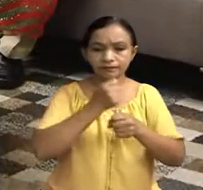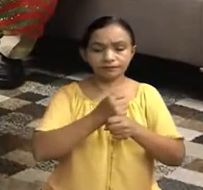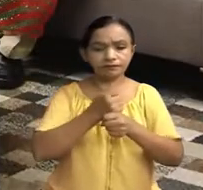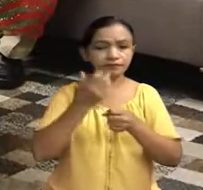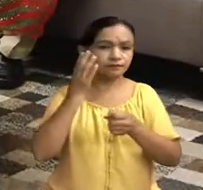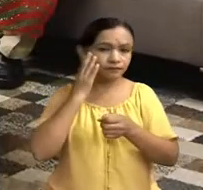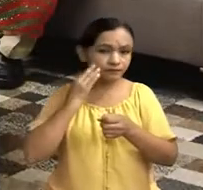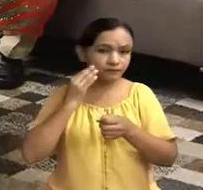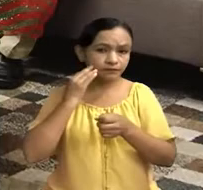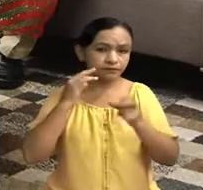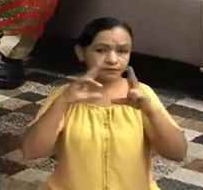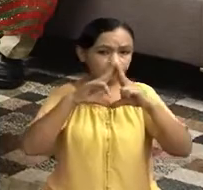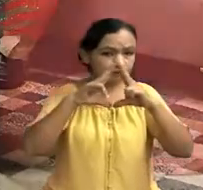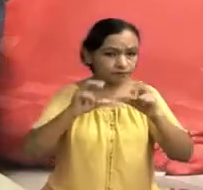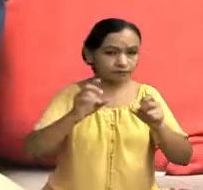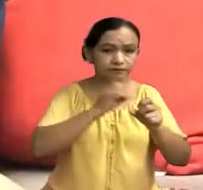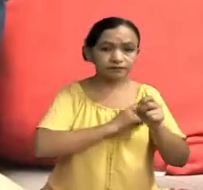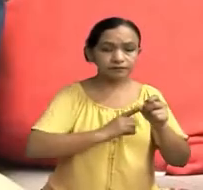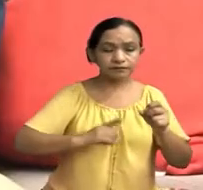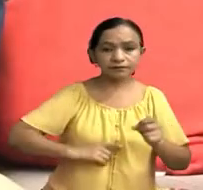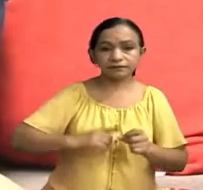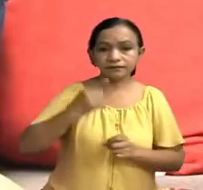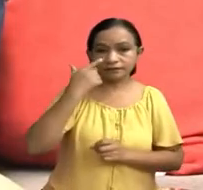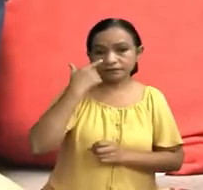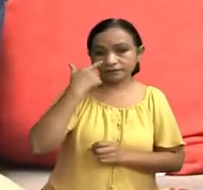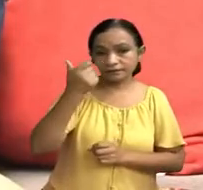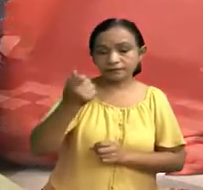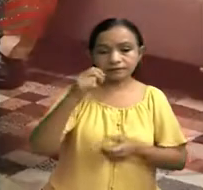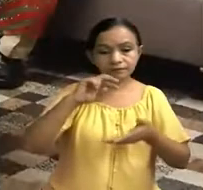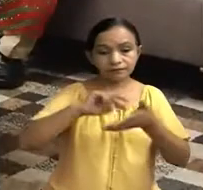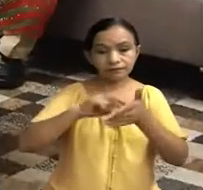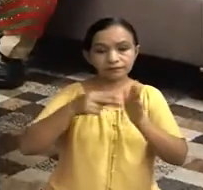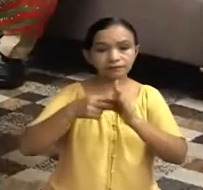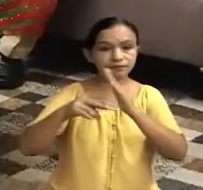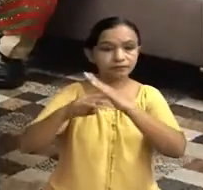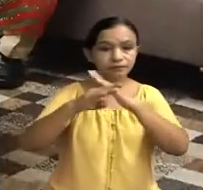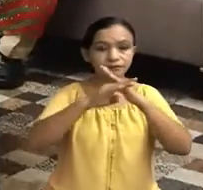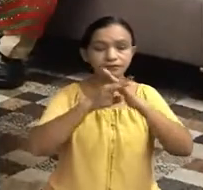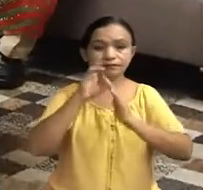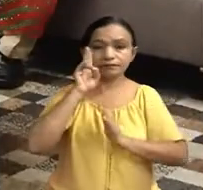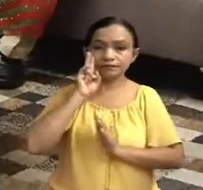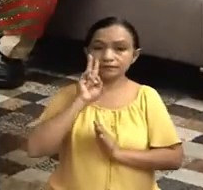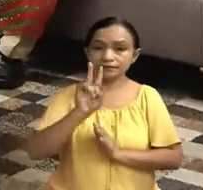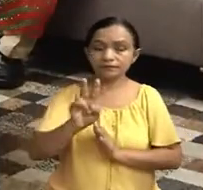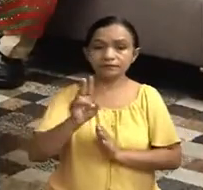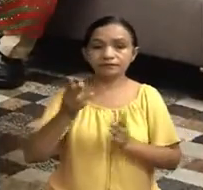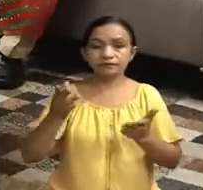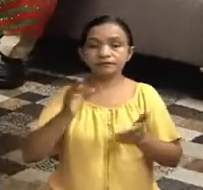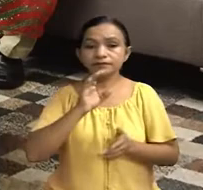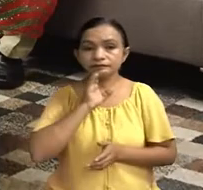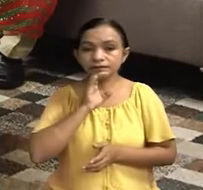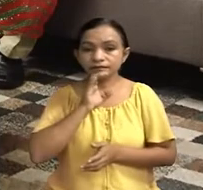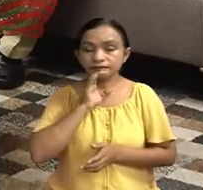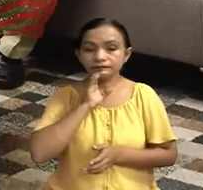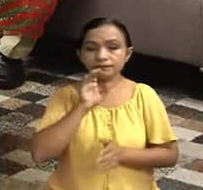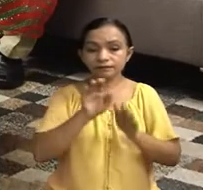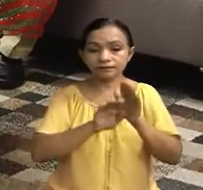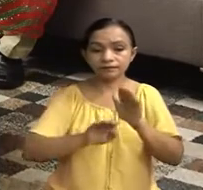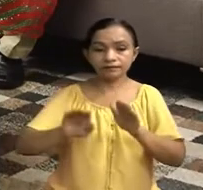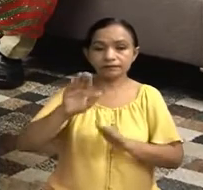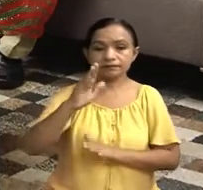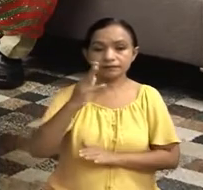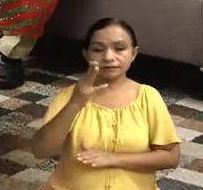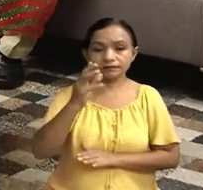país. Diputado, conocer un poquito lo que implica esa resistencia. En principio lo vemos heroicamente desde Cuba, más de 93